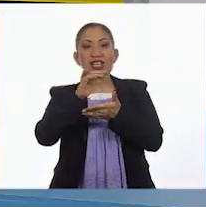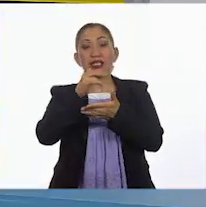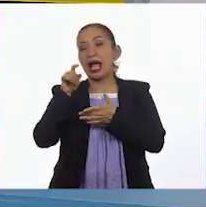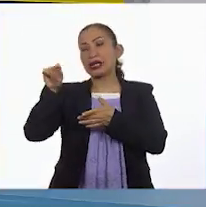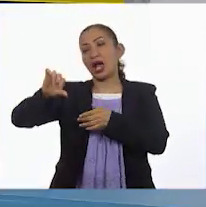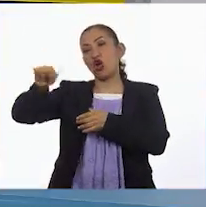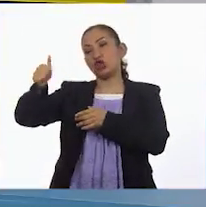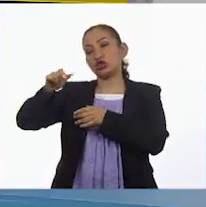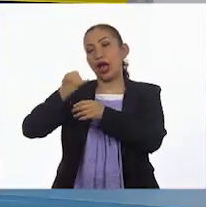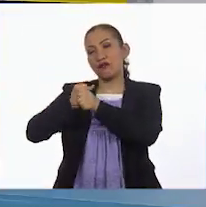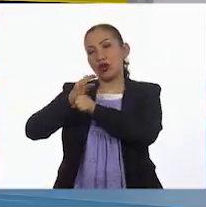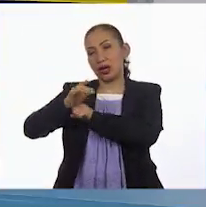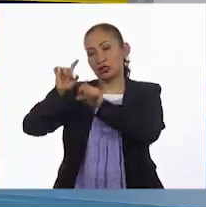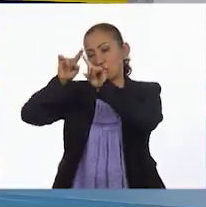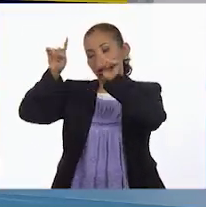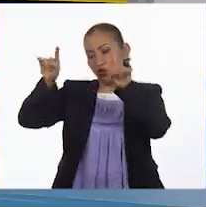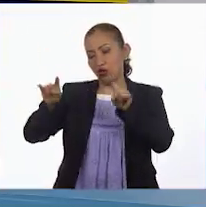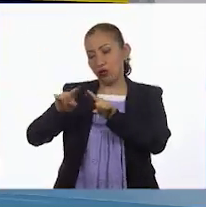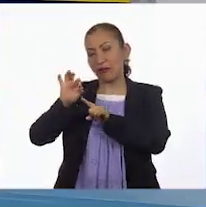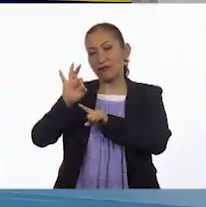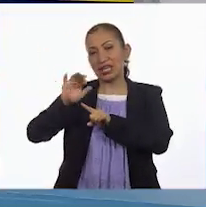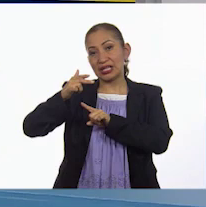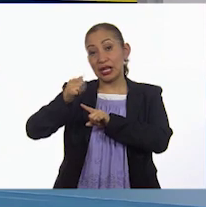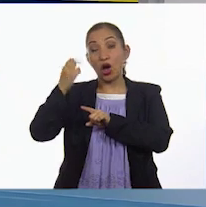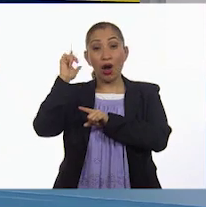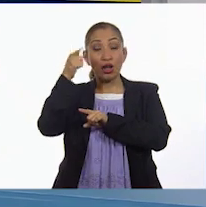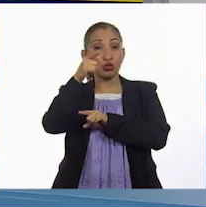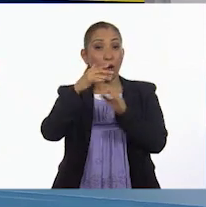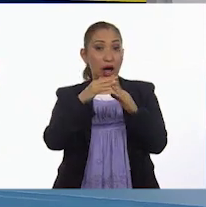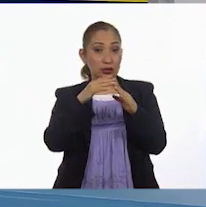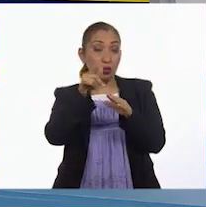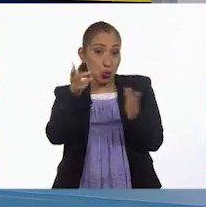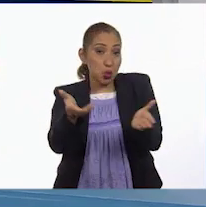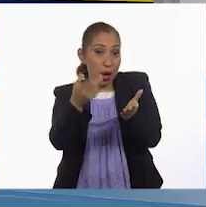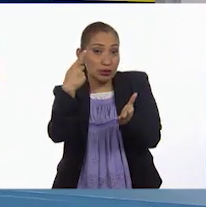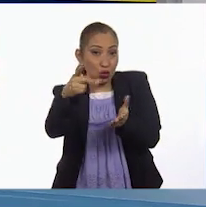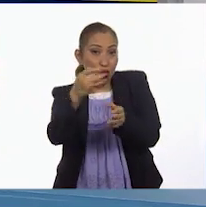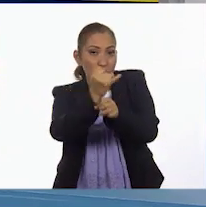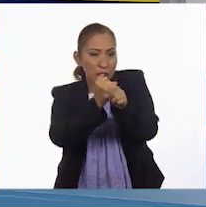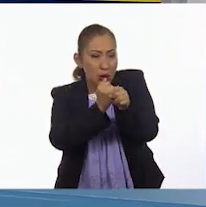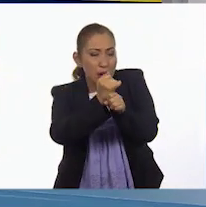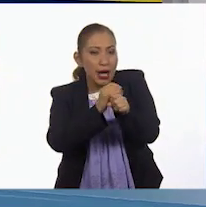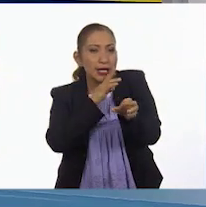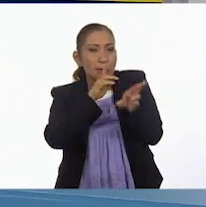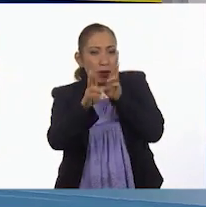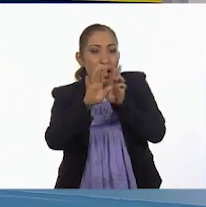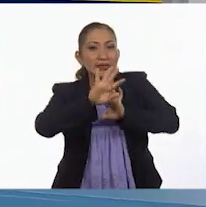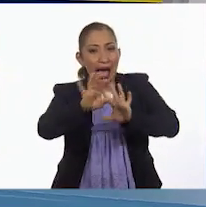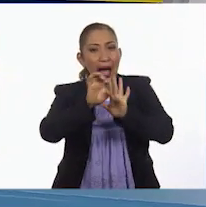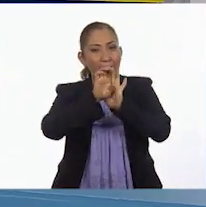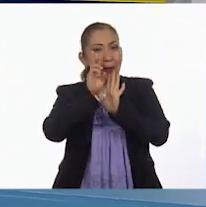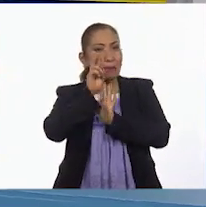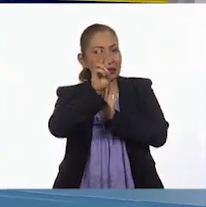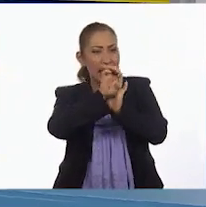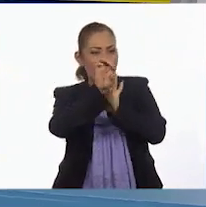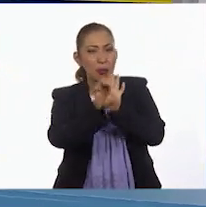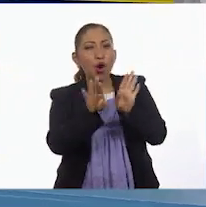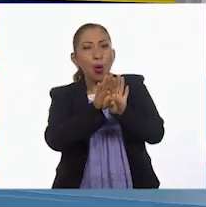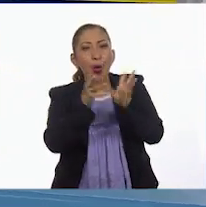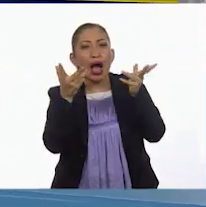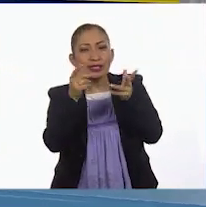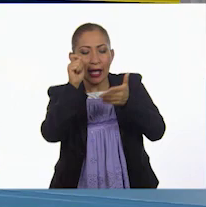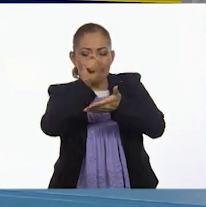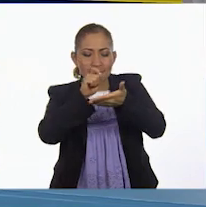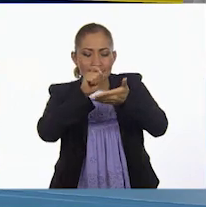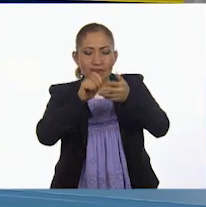le corresponderá hacer otras, y pues yo espero que en casa tú te animes a hacer tu reportaje, ya tienes el ejemplo de cómo se va haciendo una